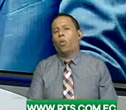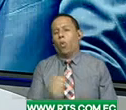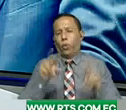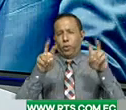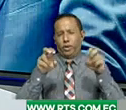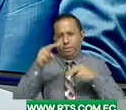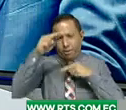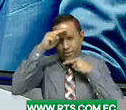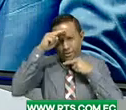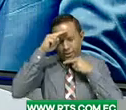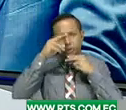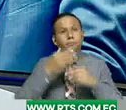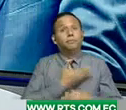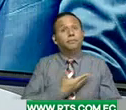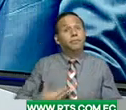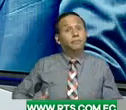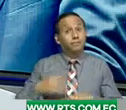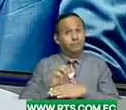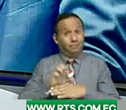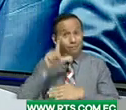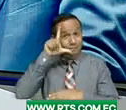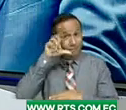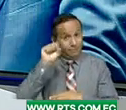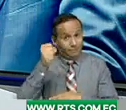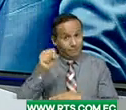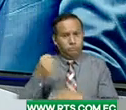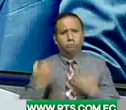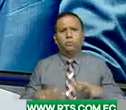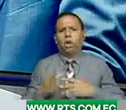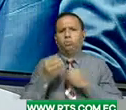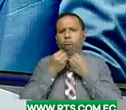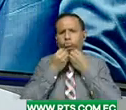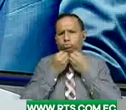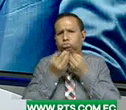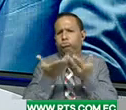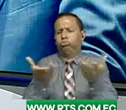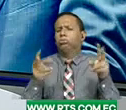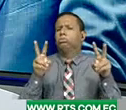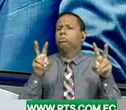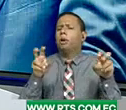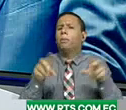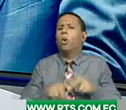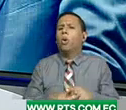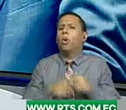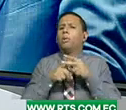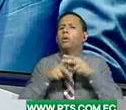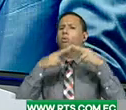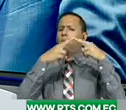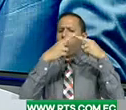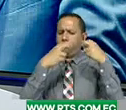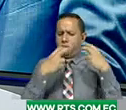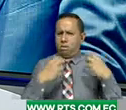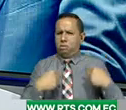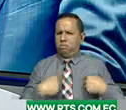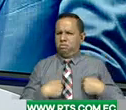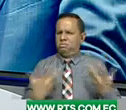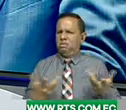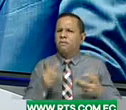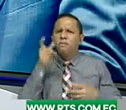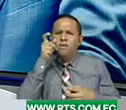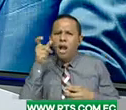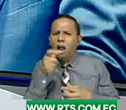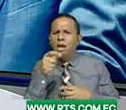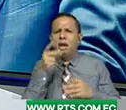El presidente de la República, Guillermo Lasso, se pronunció sobre el inicio de la investigación en su contra por parte de la Fiscalía, que